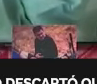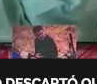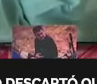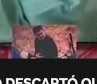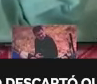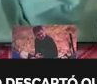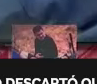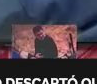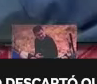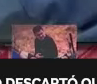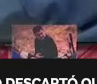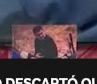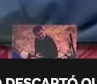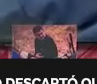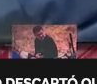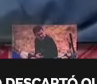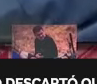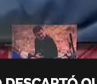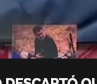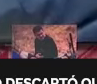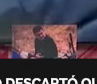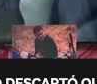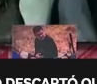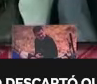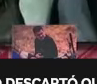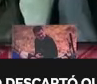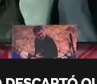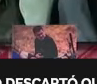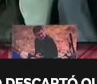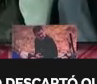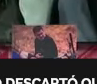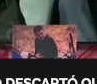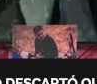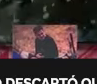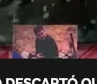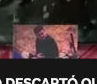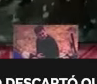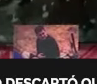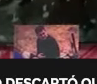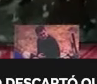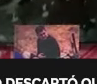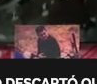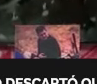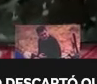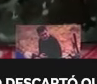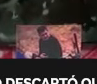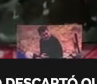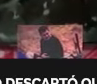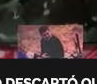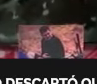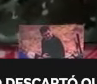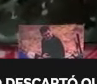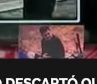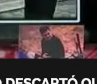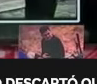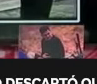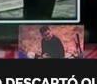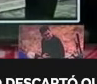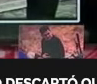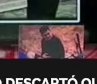la verdad con que si Willax, con que si Beto, con que si Wasaki, que si Rey. Dicho sea de paso, un gran saludo a la familia